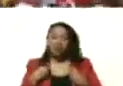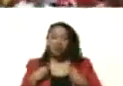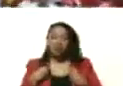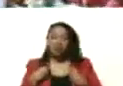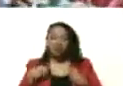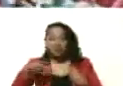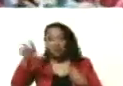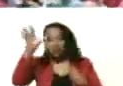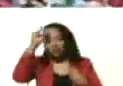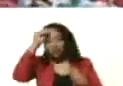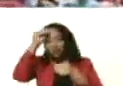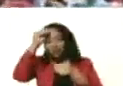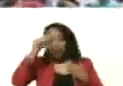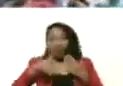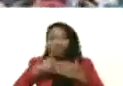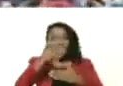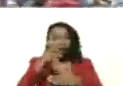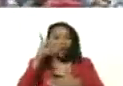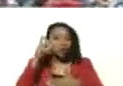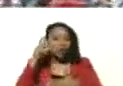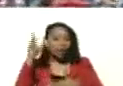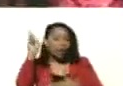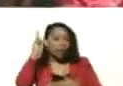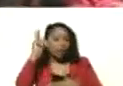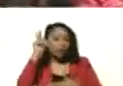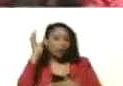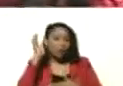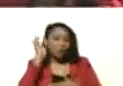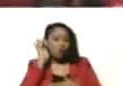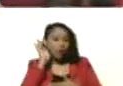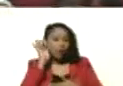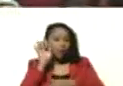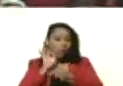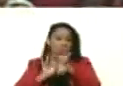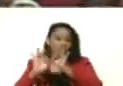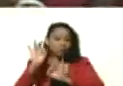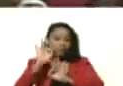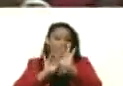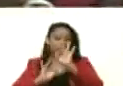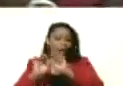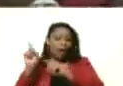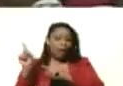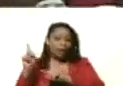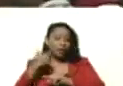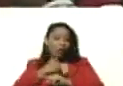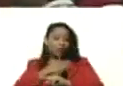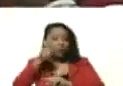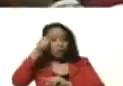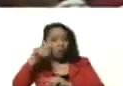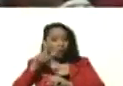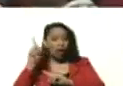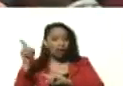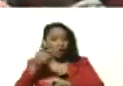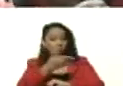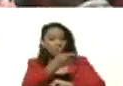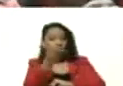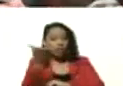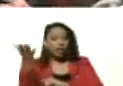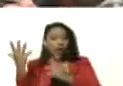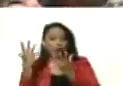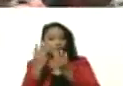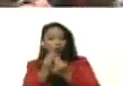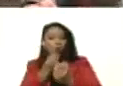lo aprendido. Y después escuchar a la profesora, bueno, dándonos unas clases. Este es nuestro pueblo. Estos son ustedes, compañeros.